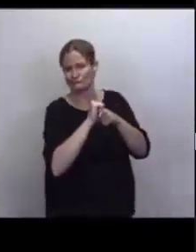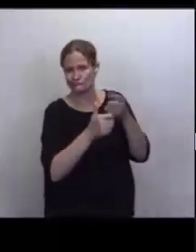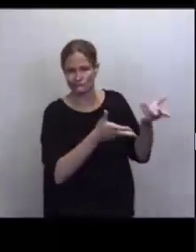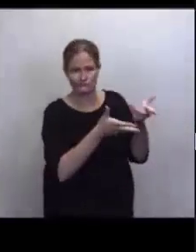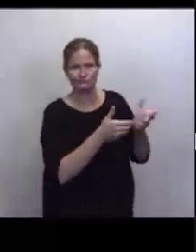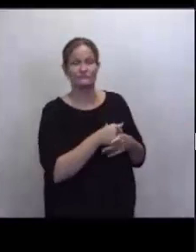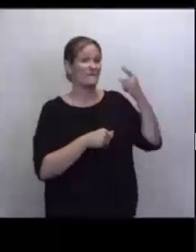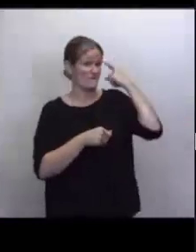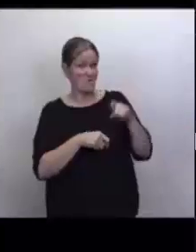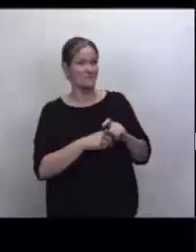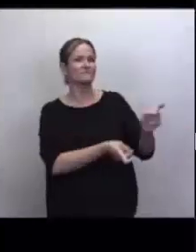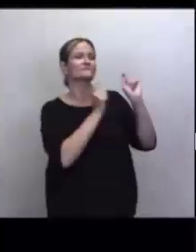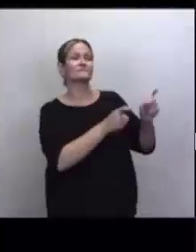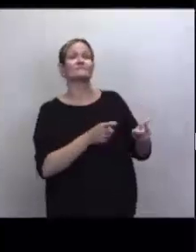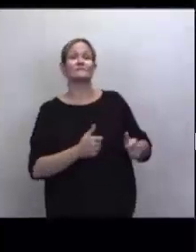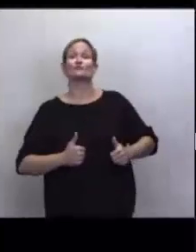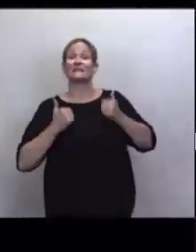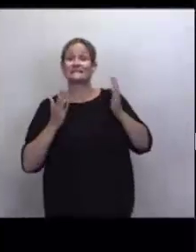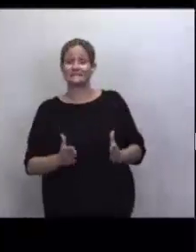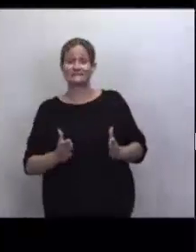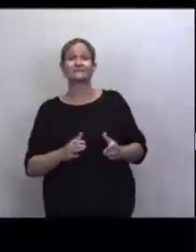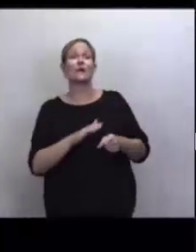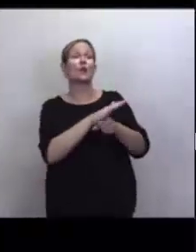Building las nuevas vías de aprendizaje.